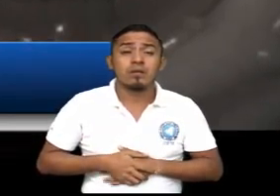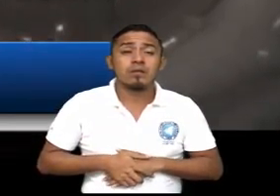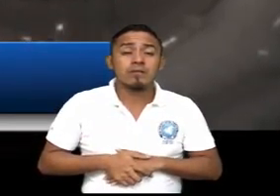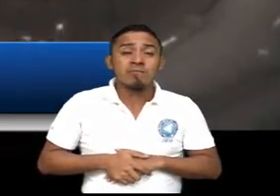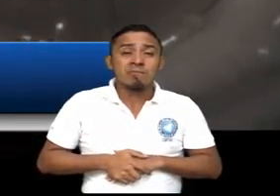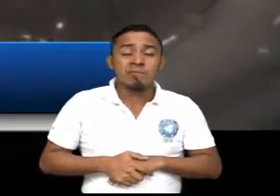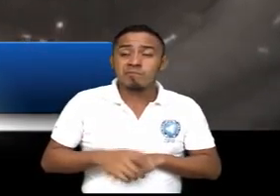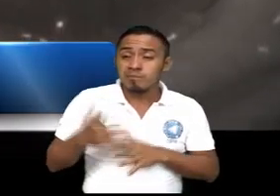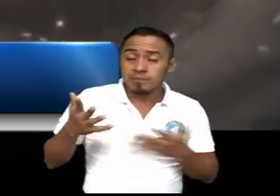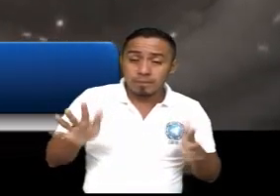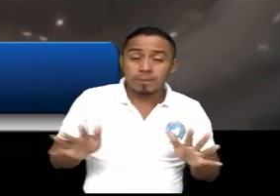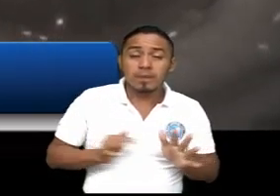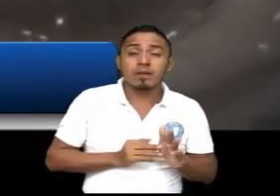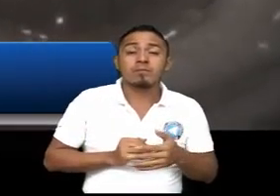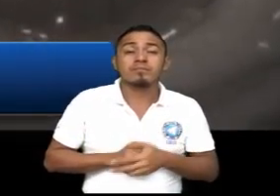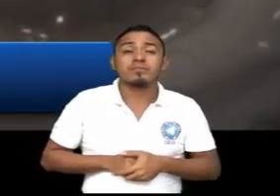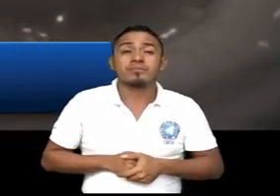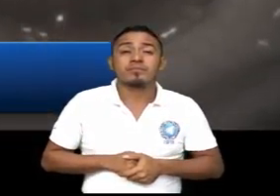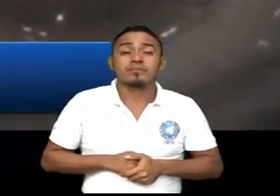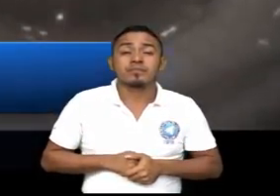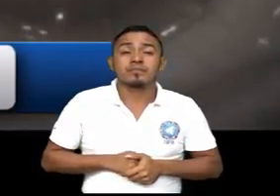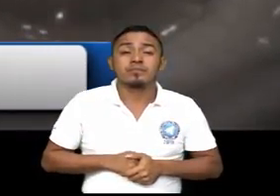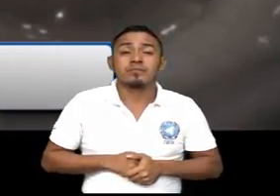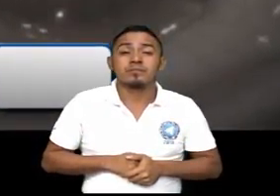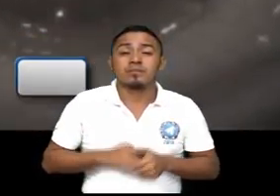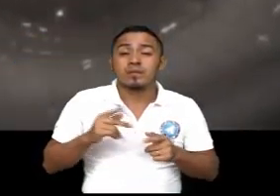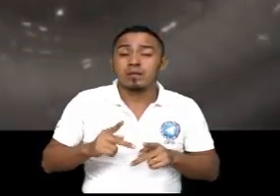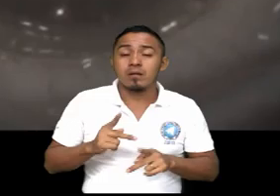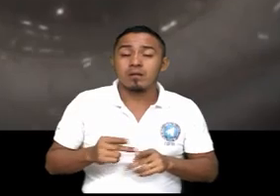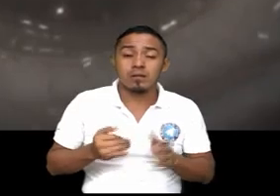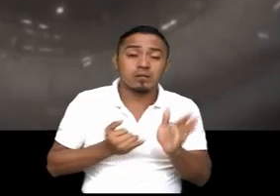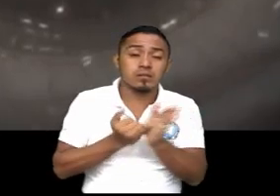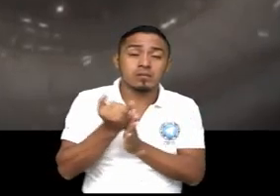hablan estudios ya bien realizados,